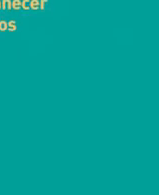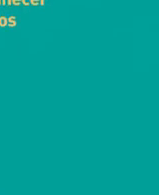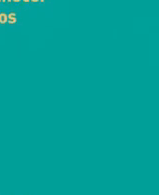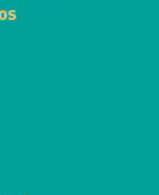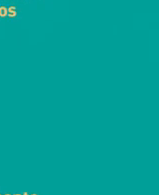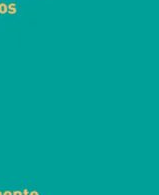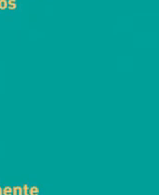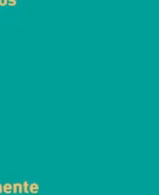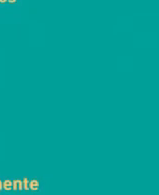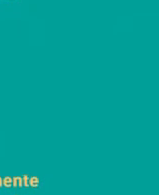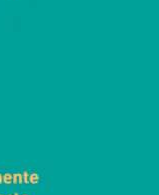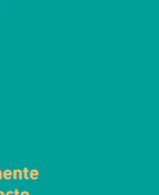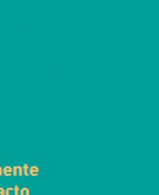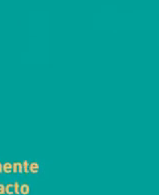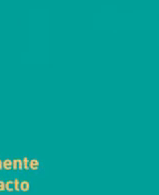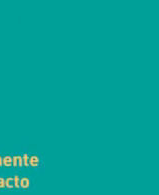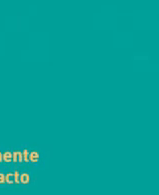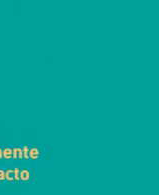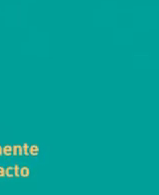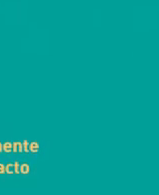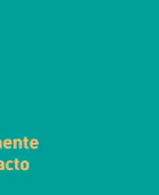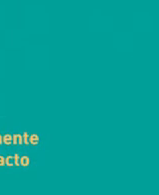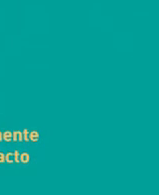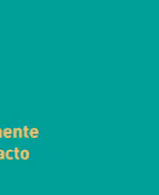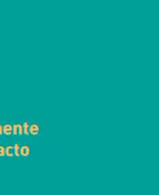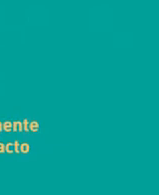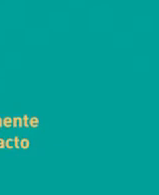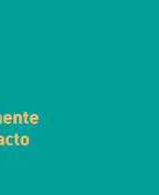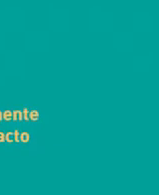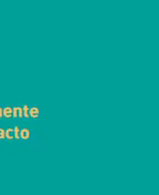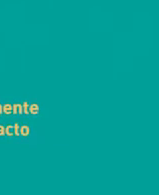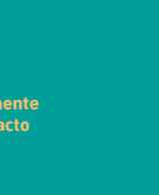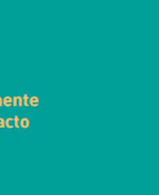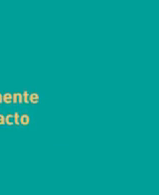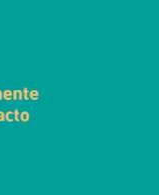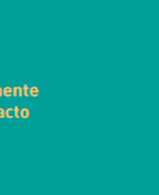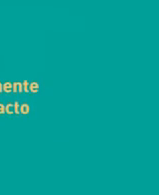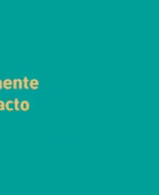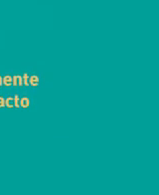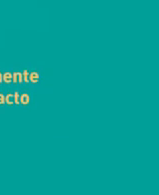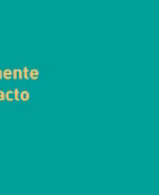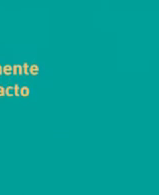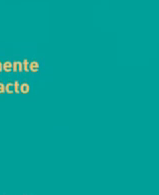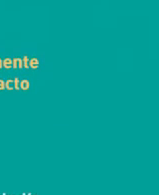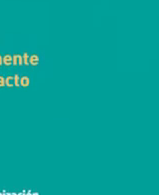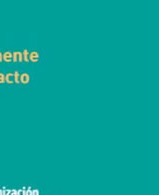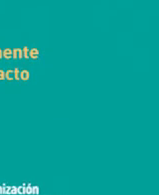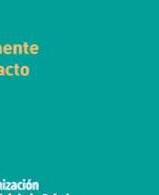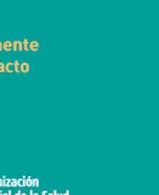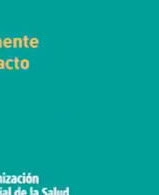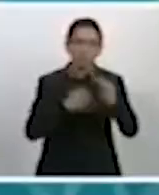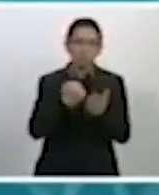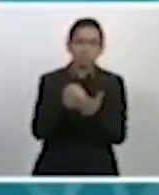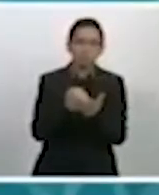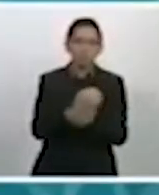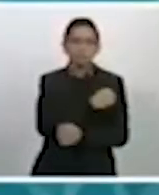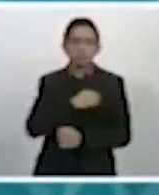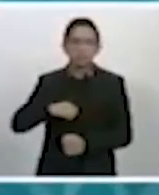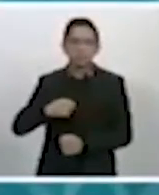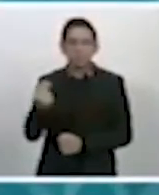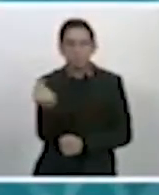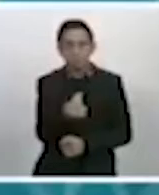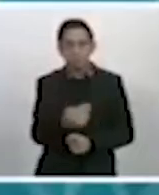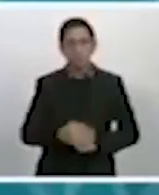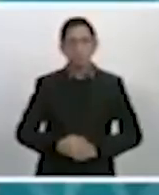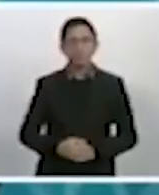sanitarias no son opcionales, son obligatorias. Obligatorias.